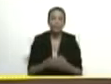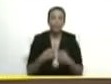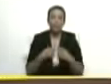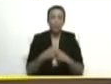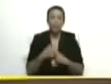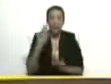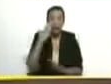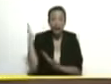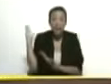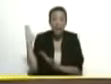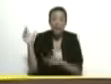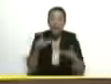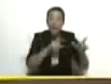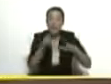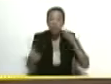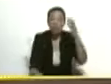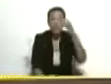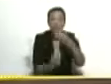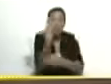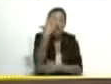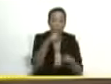Y allí se estableció,